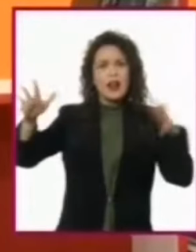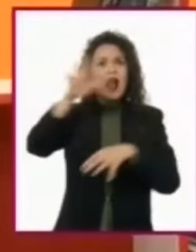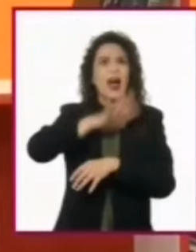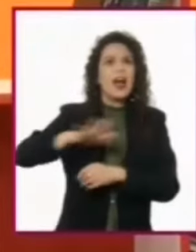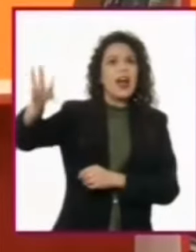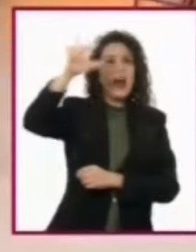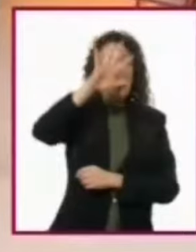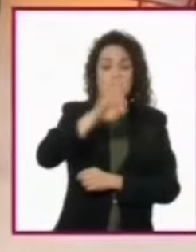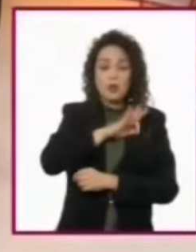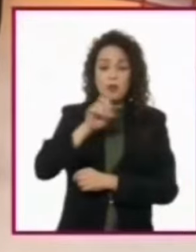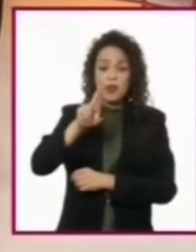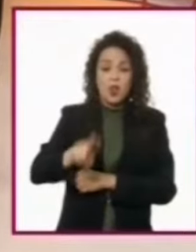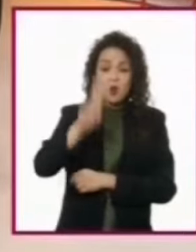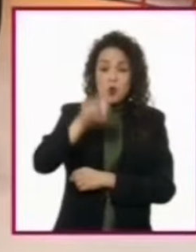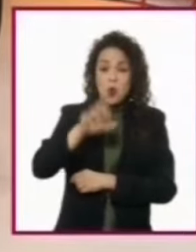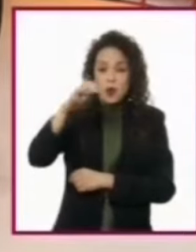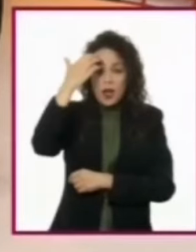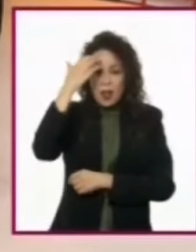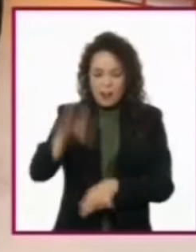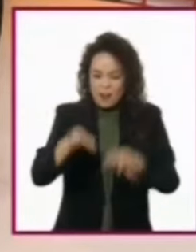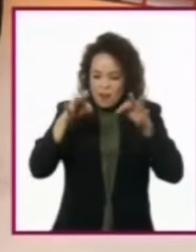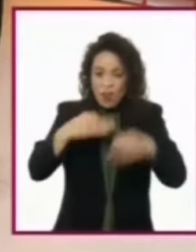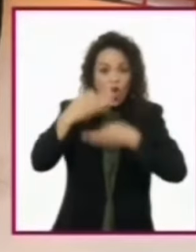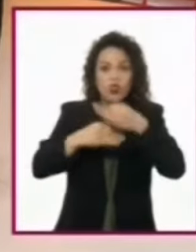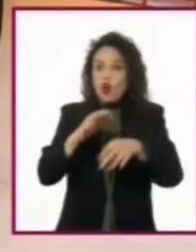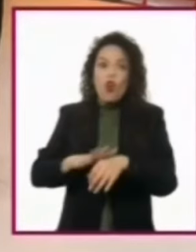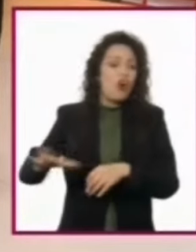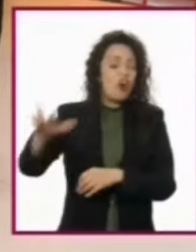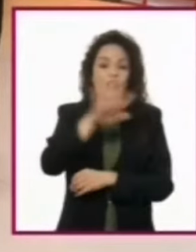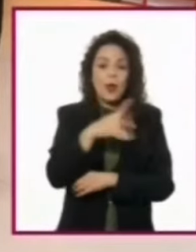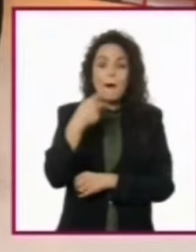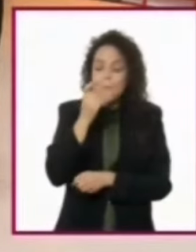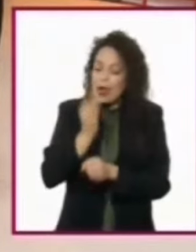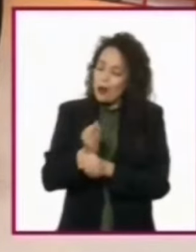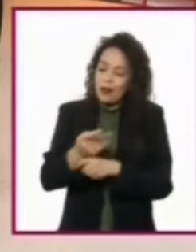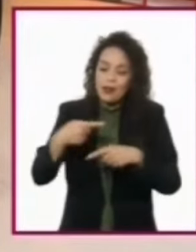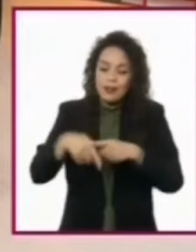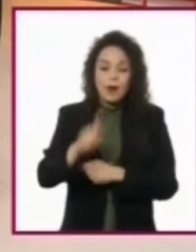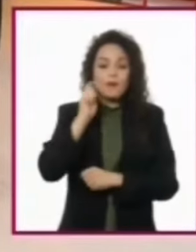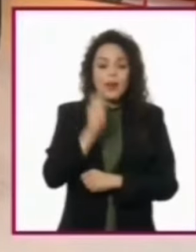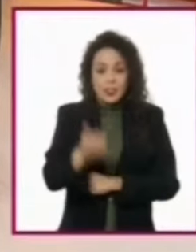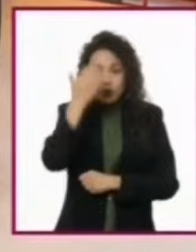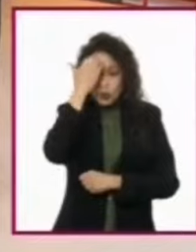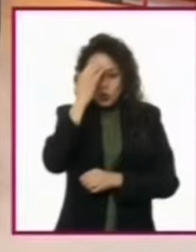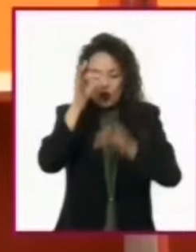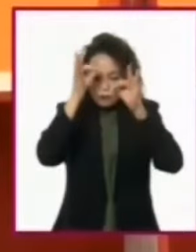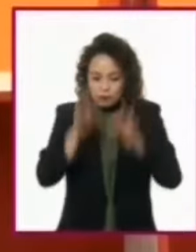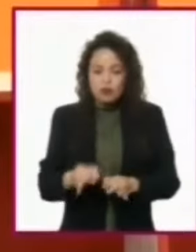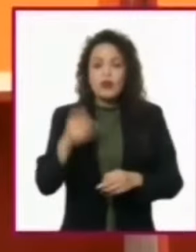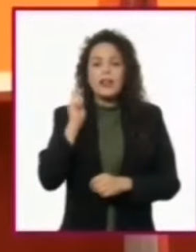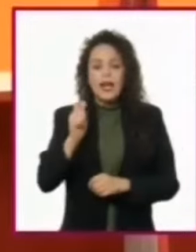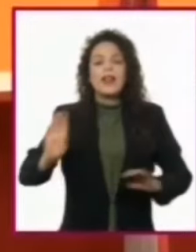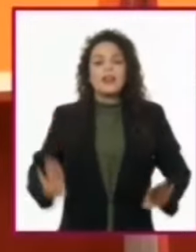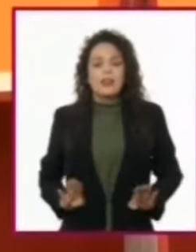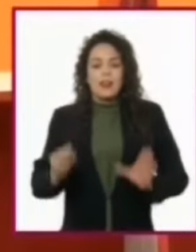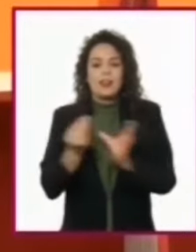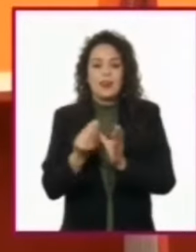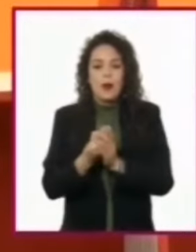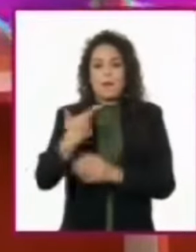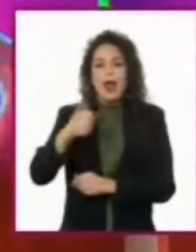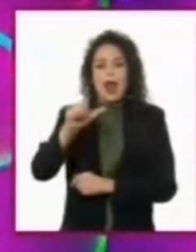conocer por completo. Mientras tanto, me gustaría comenzar por los tipos de galaxias conocidos. Pues bien, comencemos por